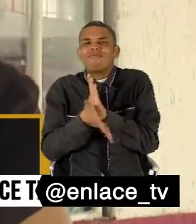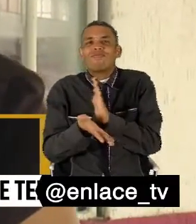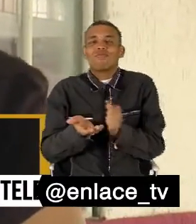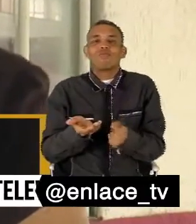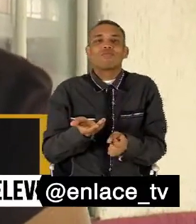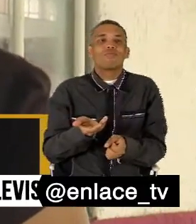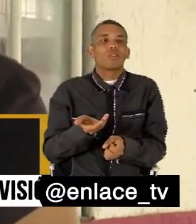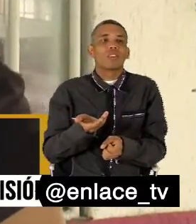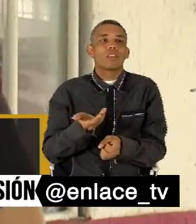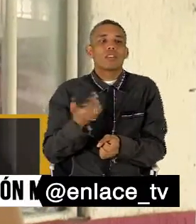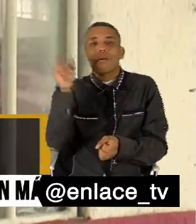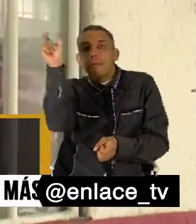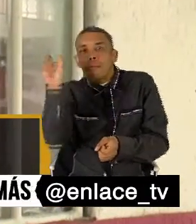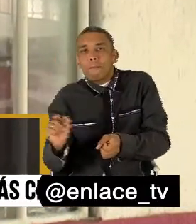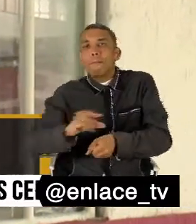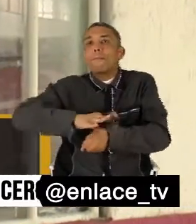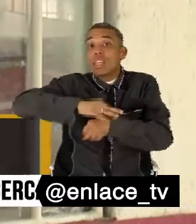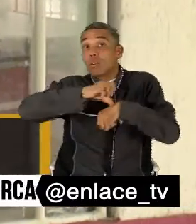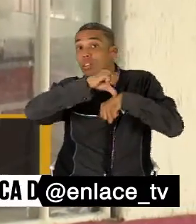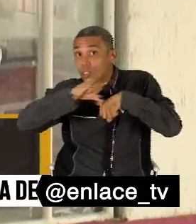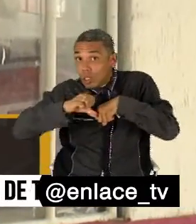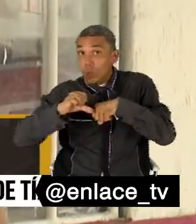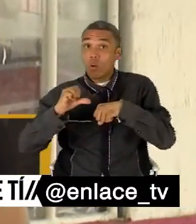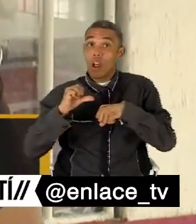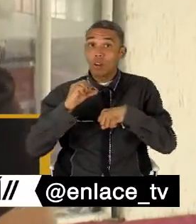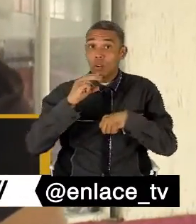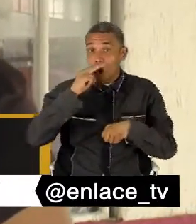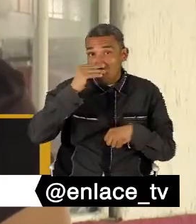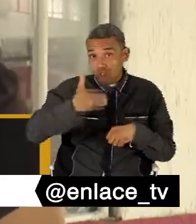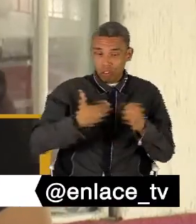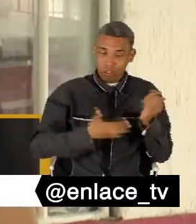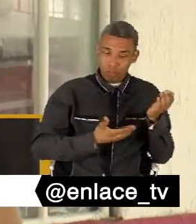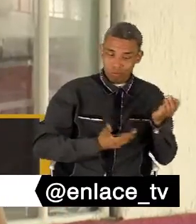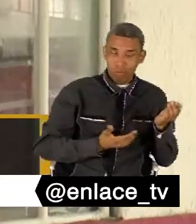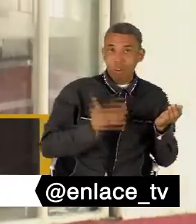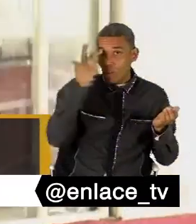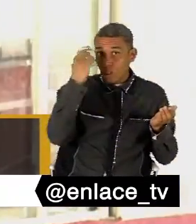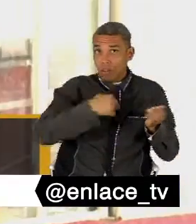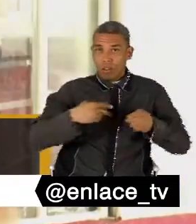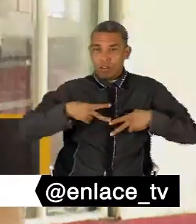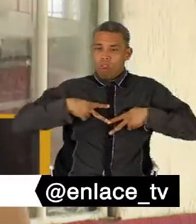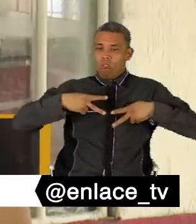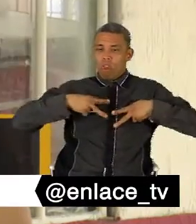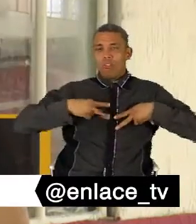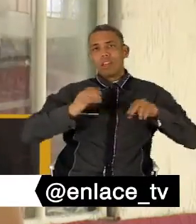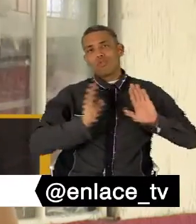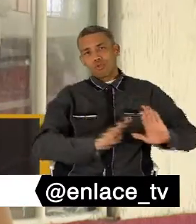necesita un cirujano pediatra, porque él nació con una complicación respiratoria. Sí,